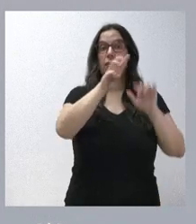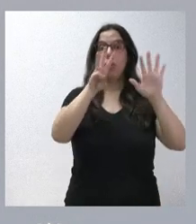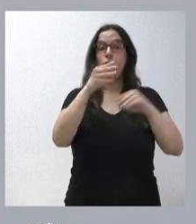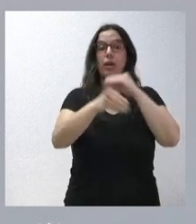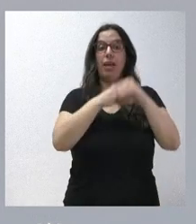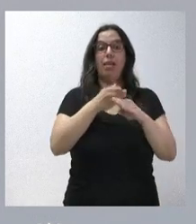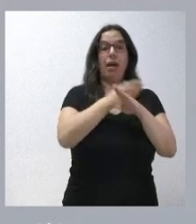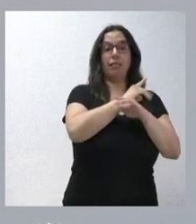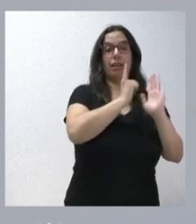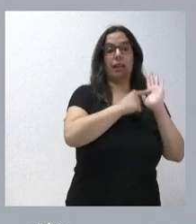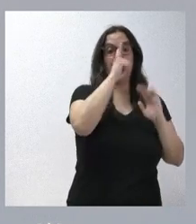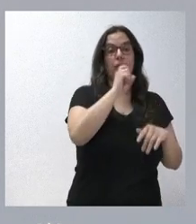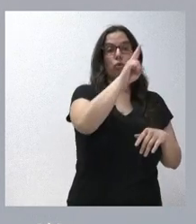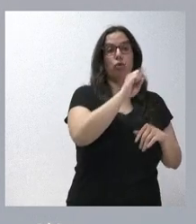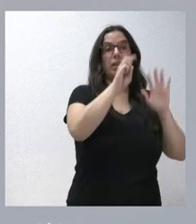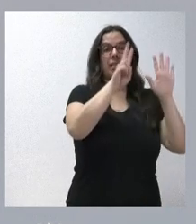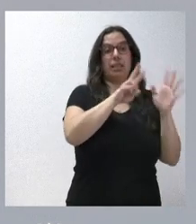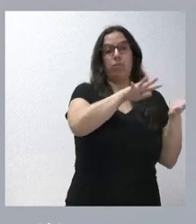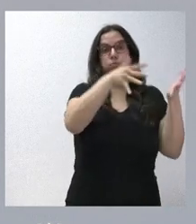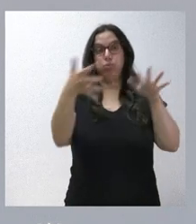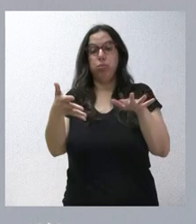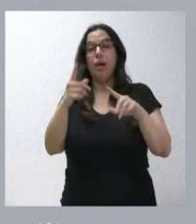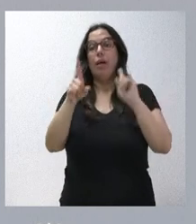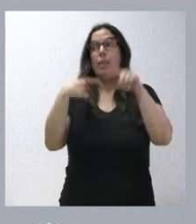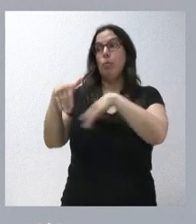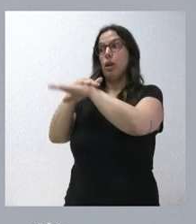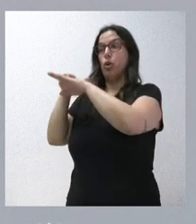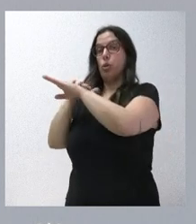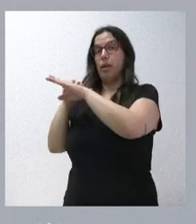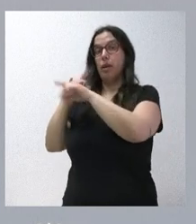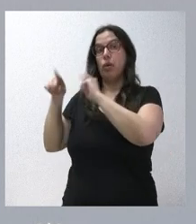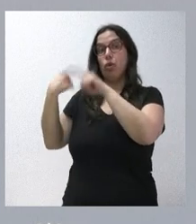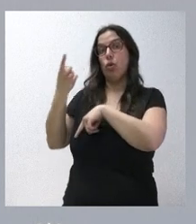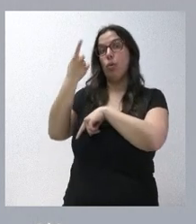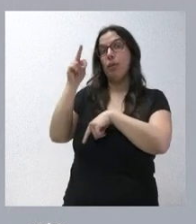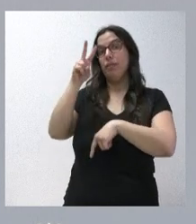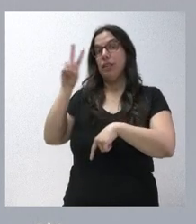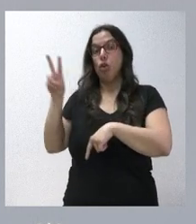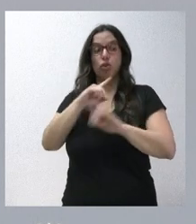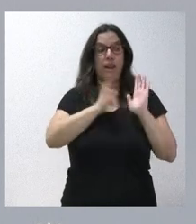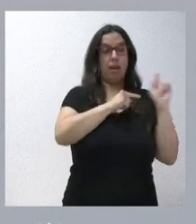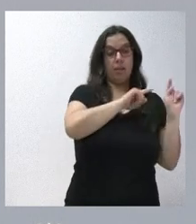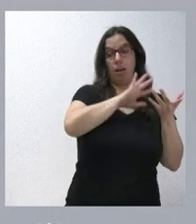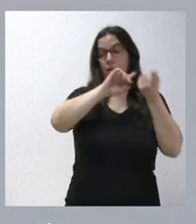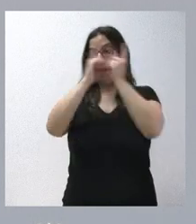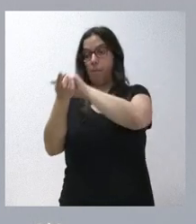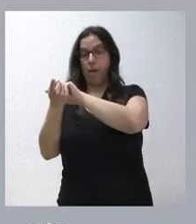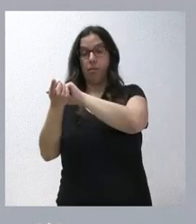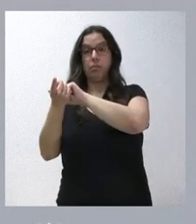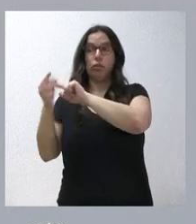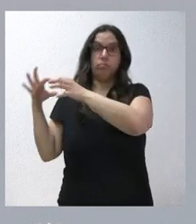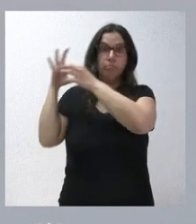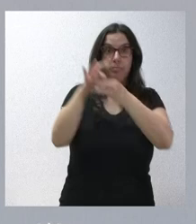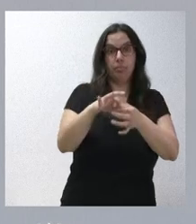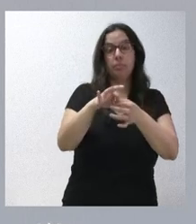2007 esa ley del año 2007 se cambia por parte del gobierno en el año 2022 esa ley del año 2022 como